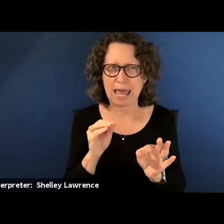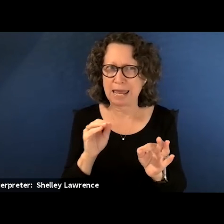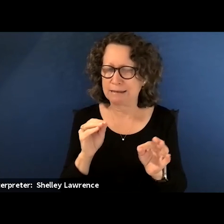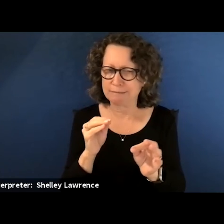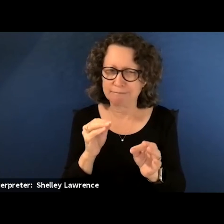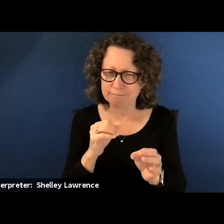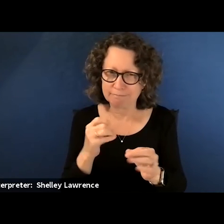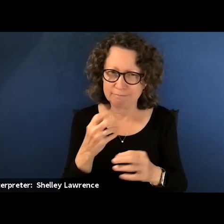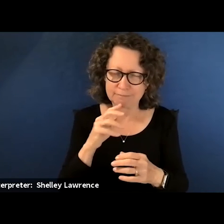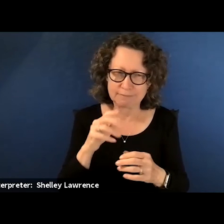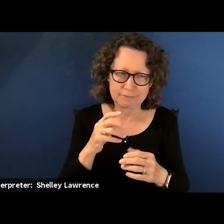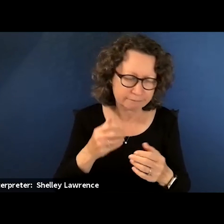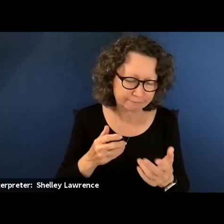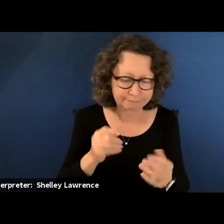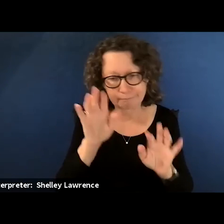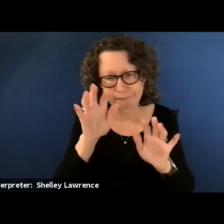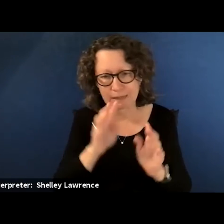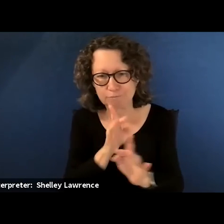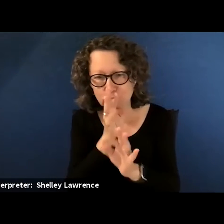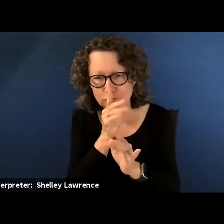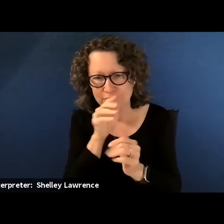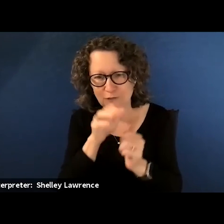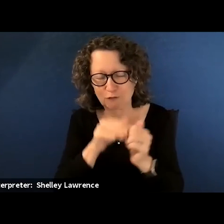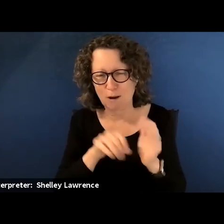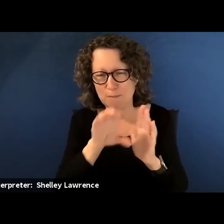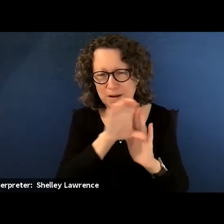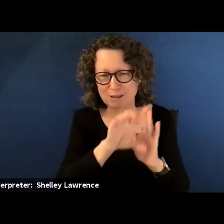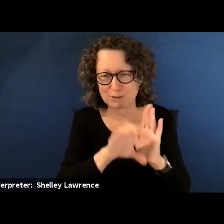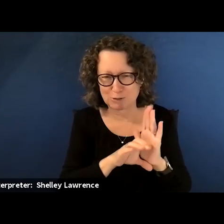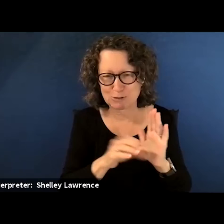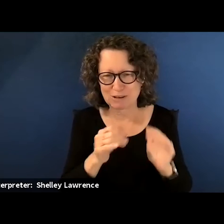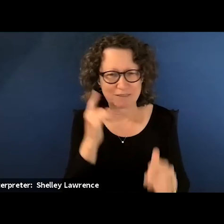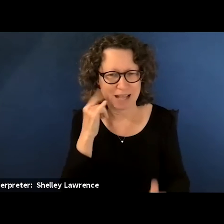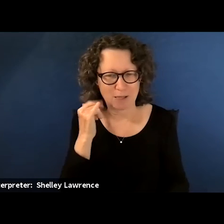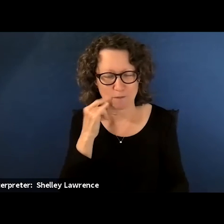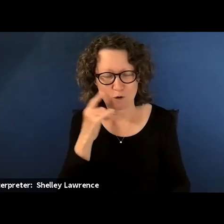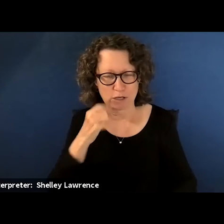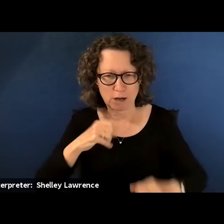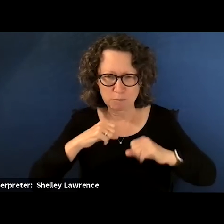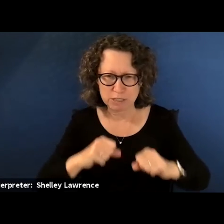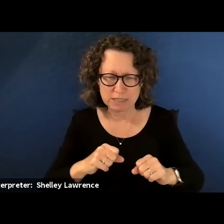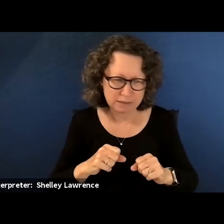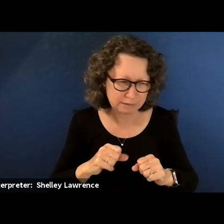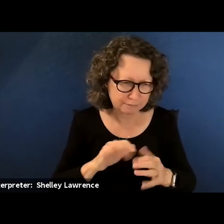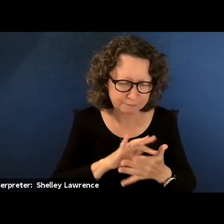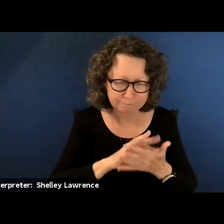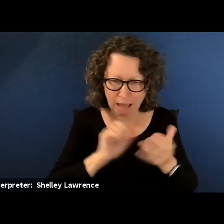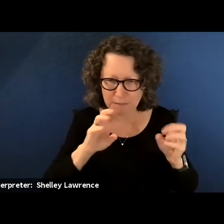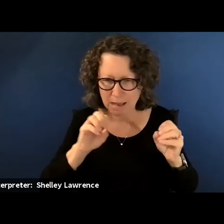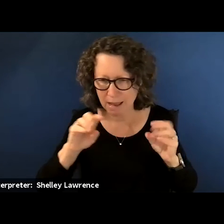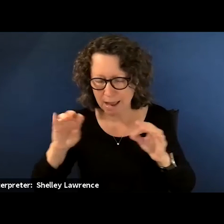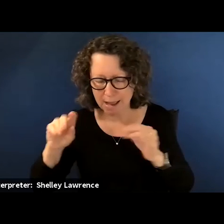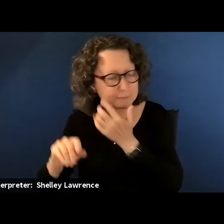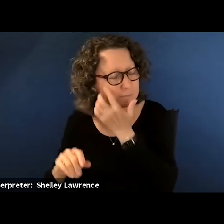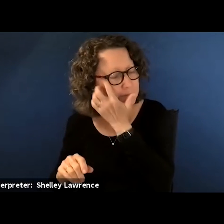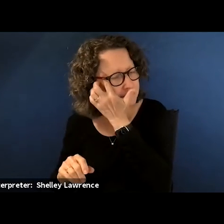independientes y tenemos que unirnos para defender nuestra libertad